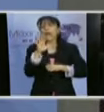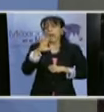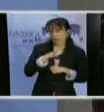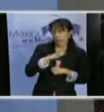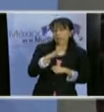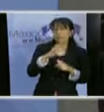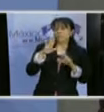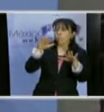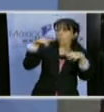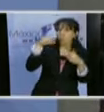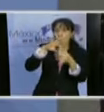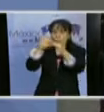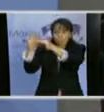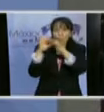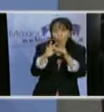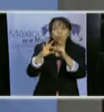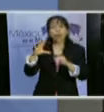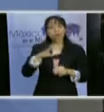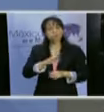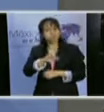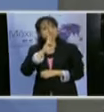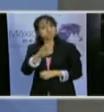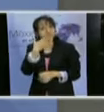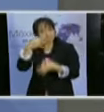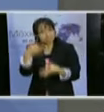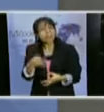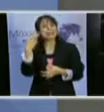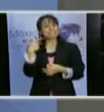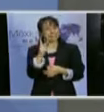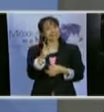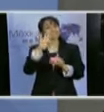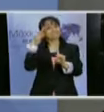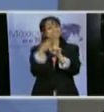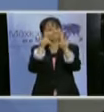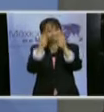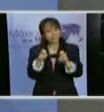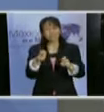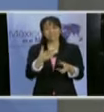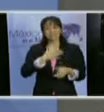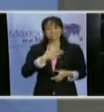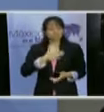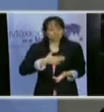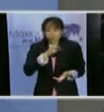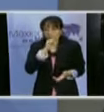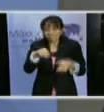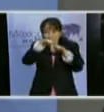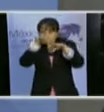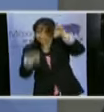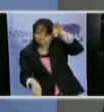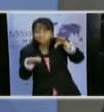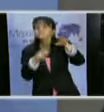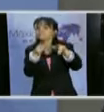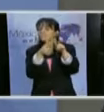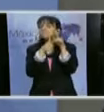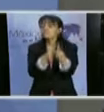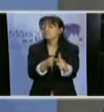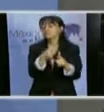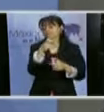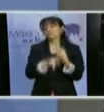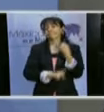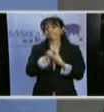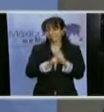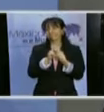globales, pero el tema de la inequidad en nuestros países es un tema vigente, es un tema lacerante y es un tema que genera los problemas